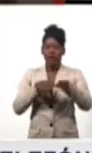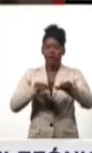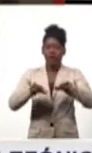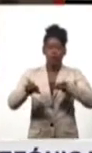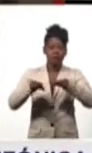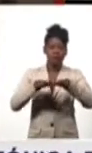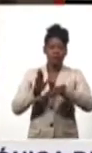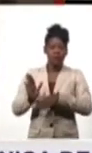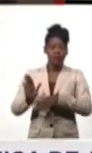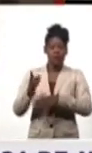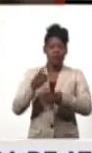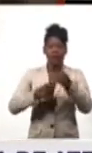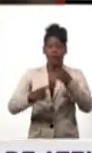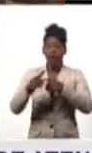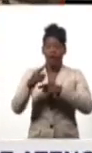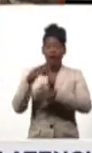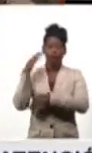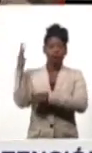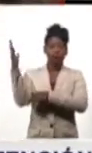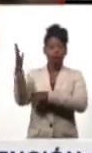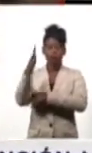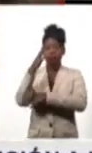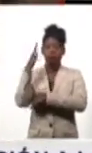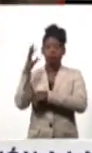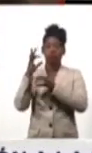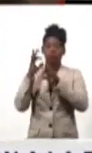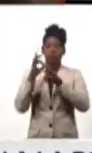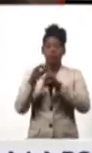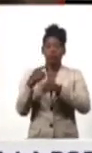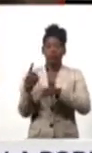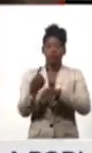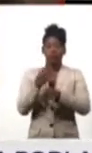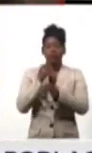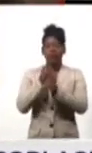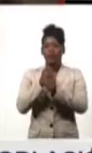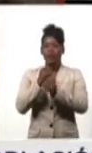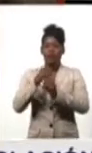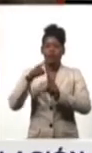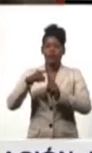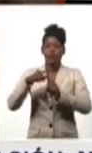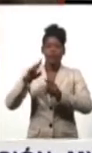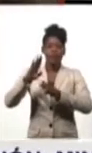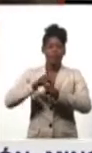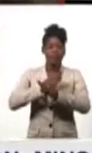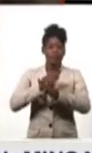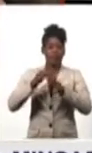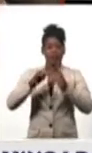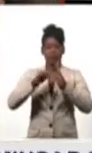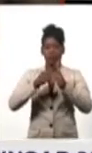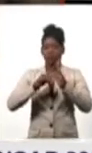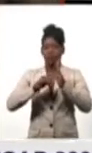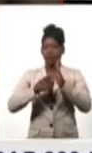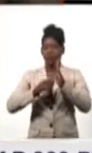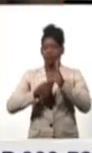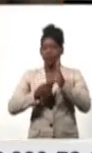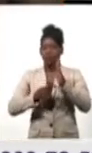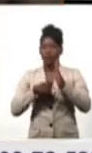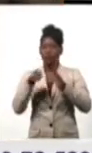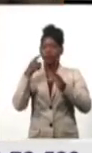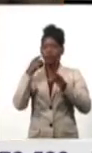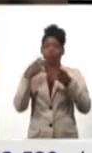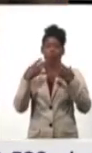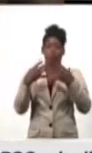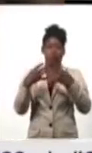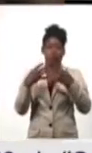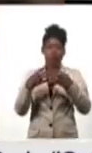Climático, Tarea Vida, que tiene varias tareas relacionadas con ecosistemas. Ahí está la importancia que tienen los